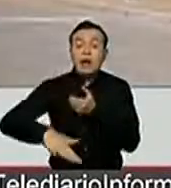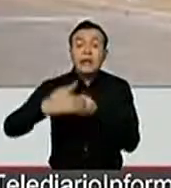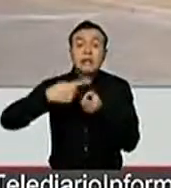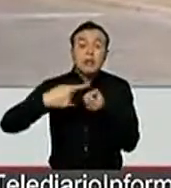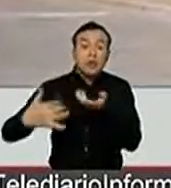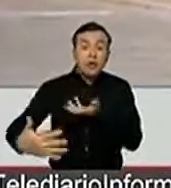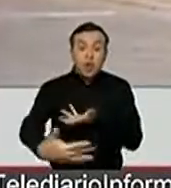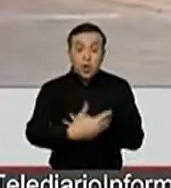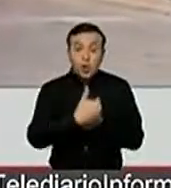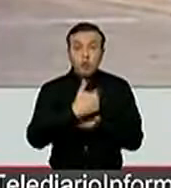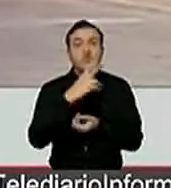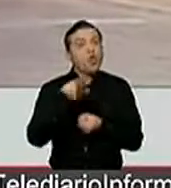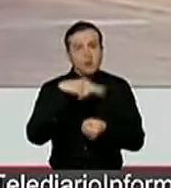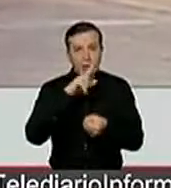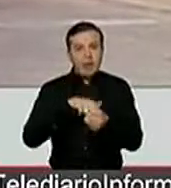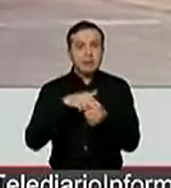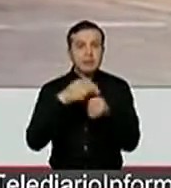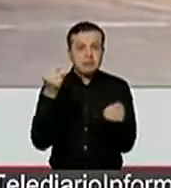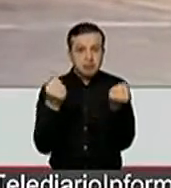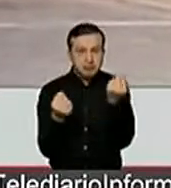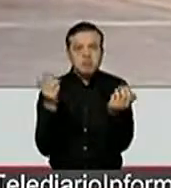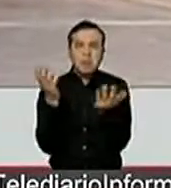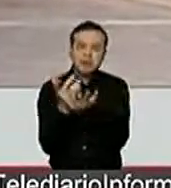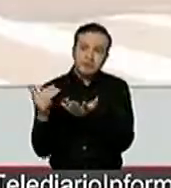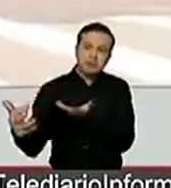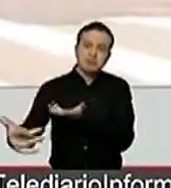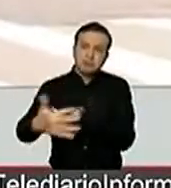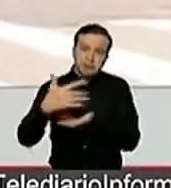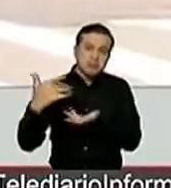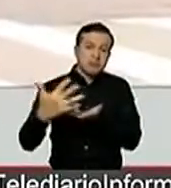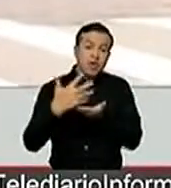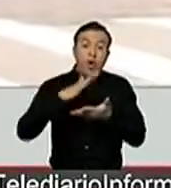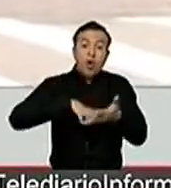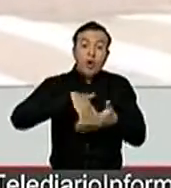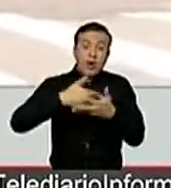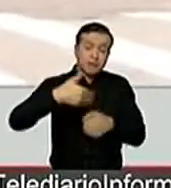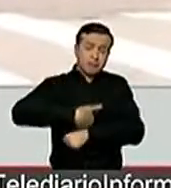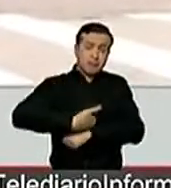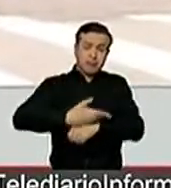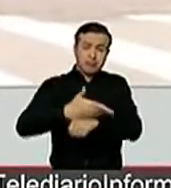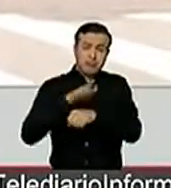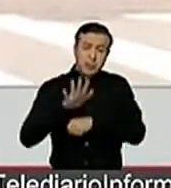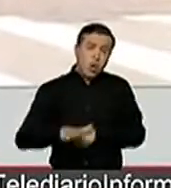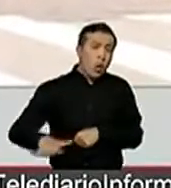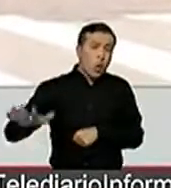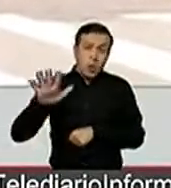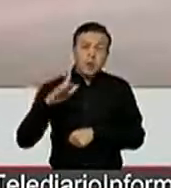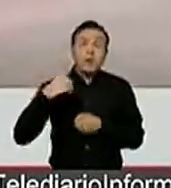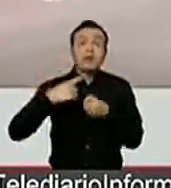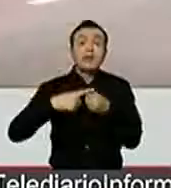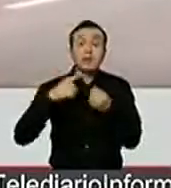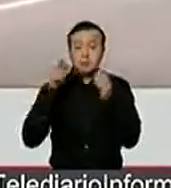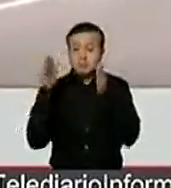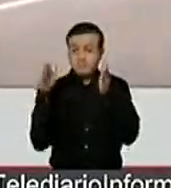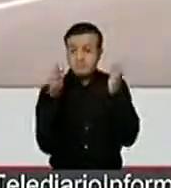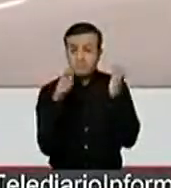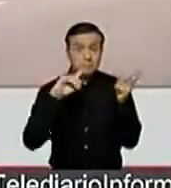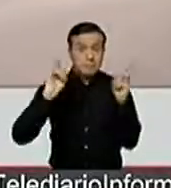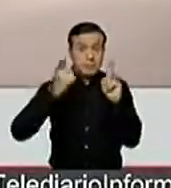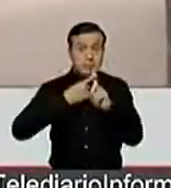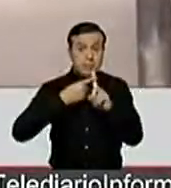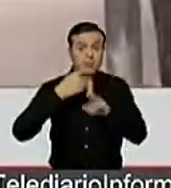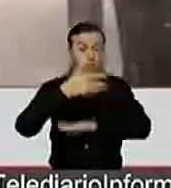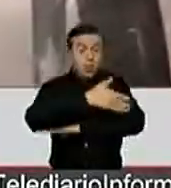de manera normal. Se extenderán las jornadas de trabajo para atender todos los puntos de la ciudad. Se priorizará la limpieza